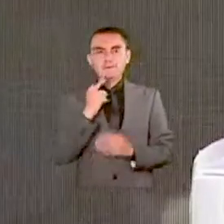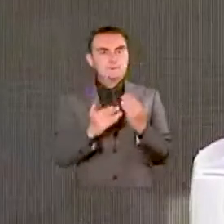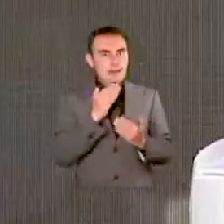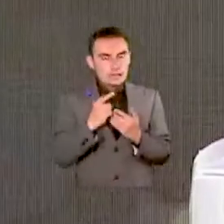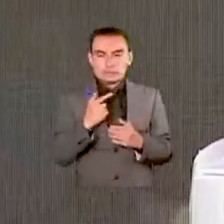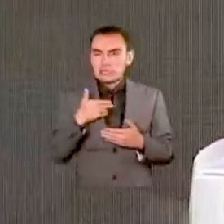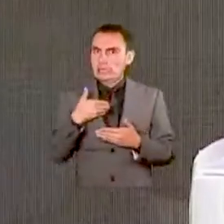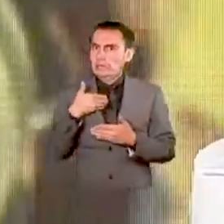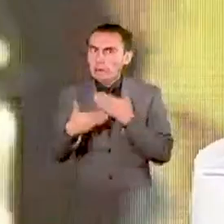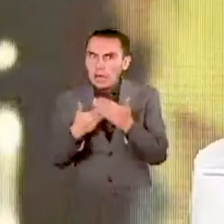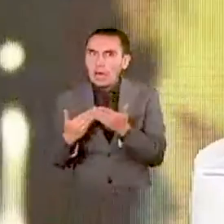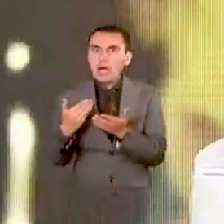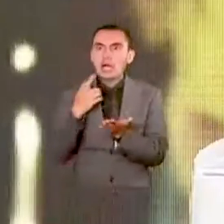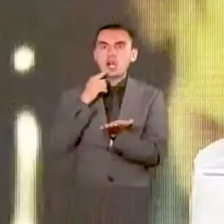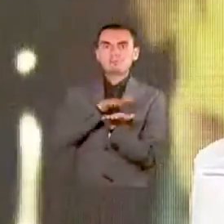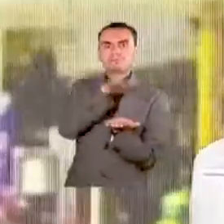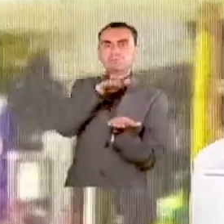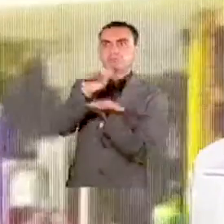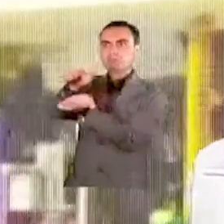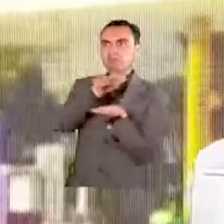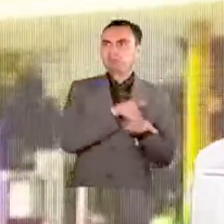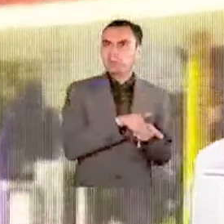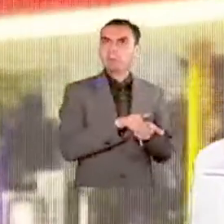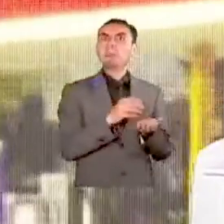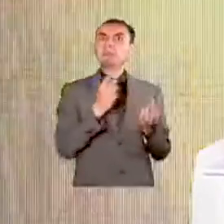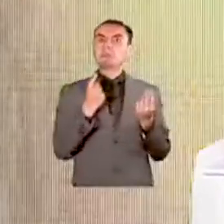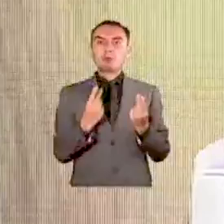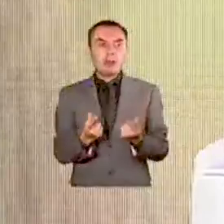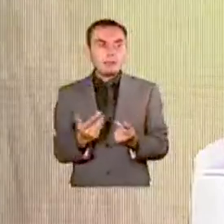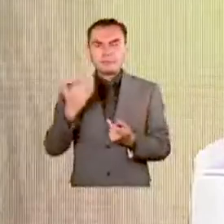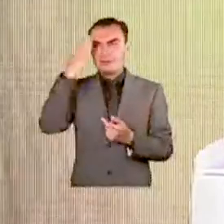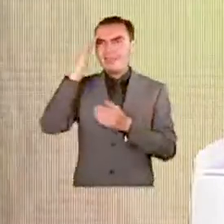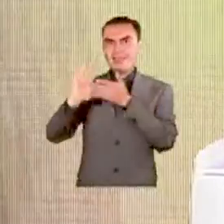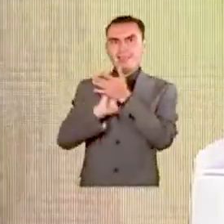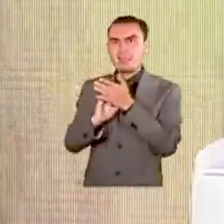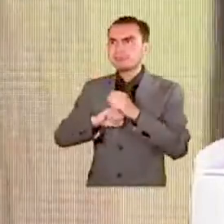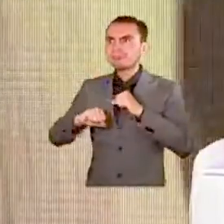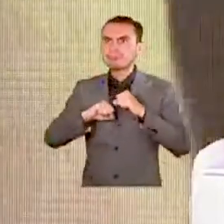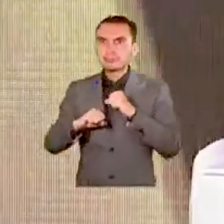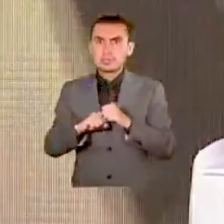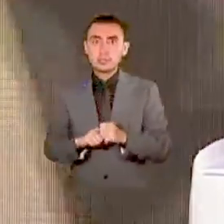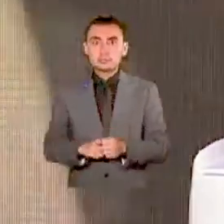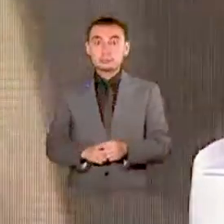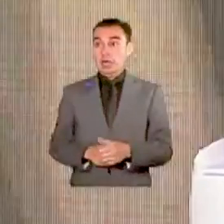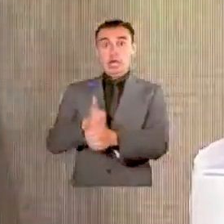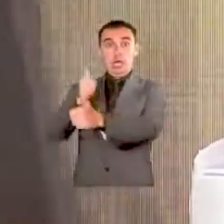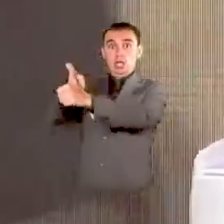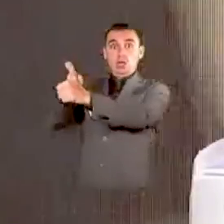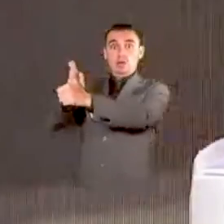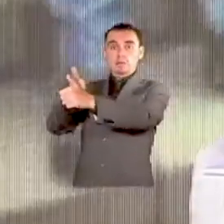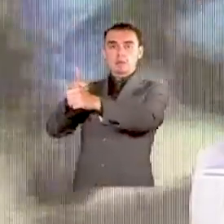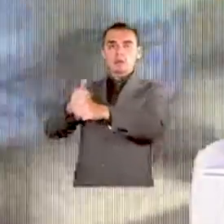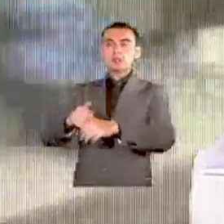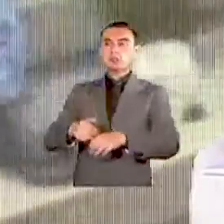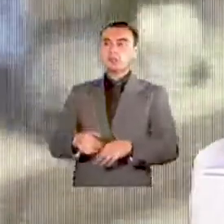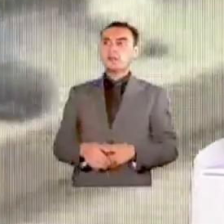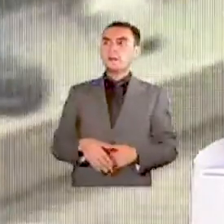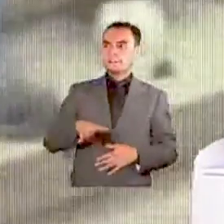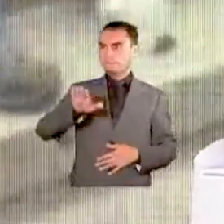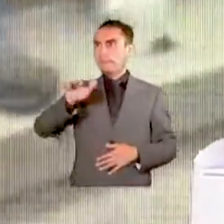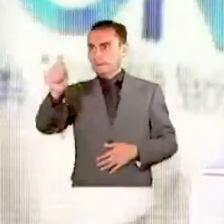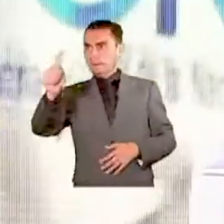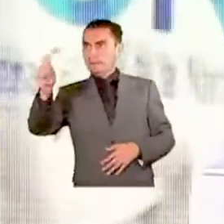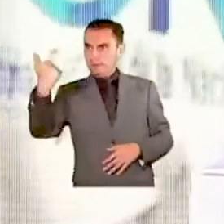fáciles y ágiles en entregarnos la documentación, en facilitarnos toda la información. Ellos mismos, cuando lo han considerado, dicen: señora